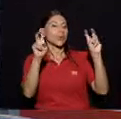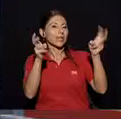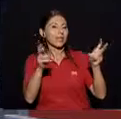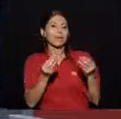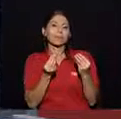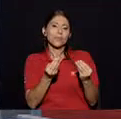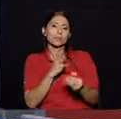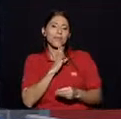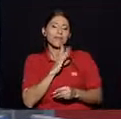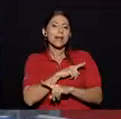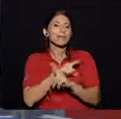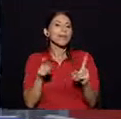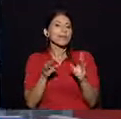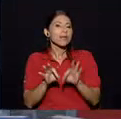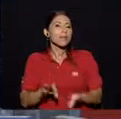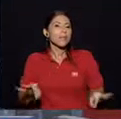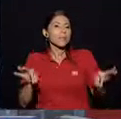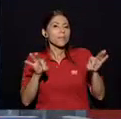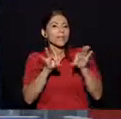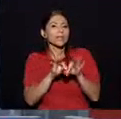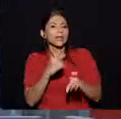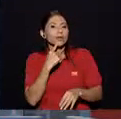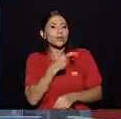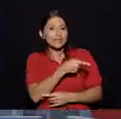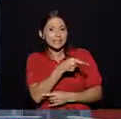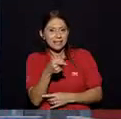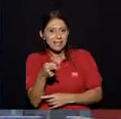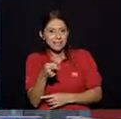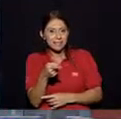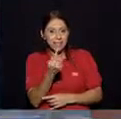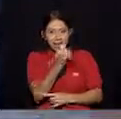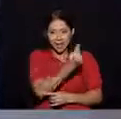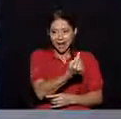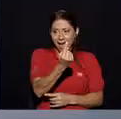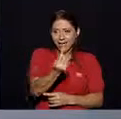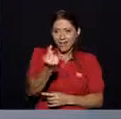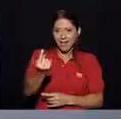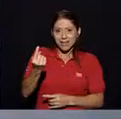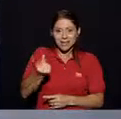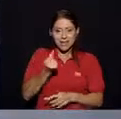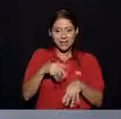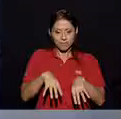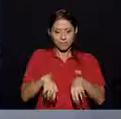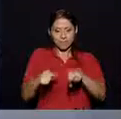los esperamos la próxima semana con otro tema aquí en Una Mirada. Hasta pronto.